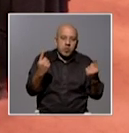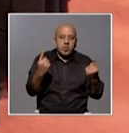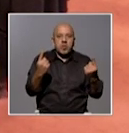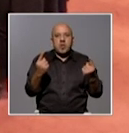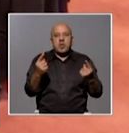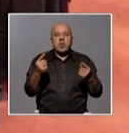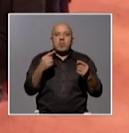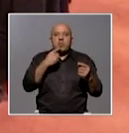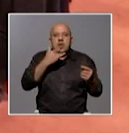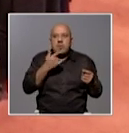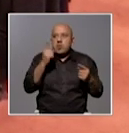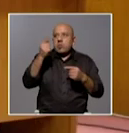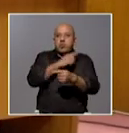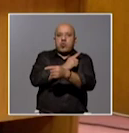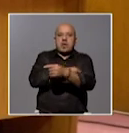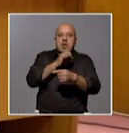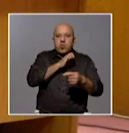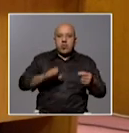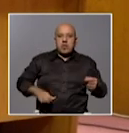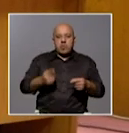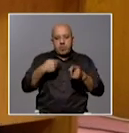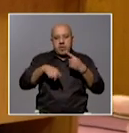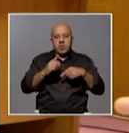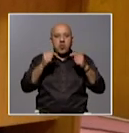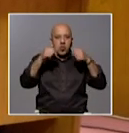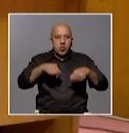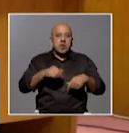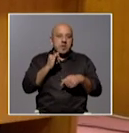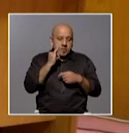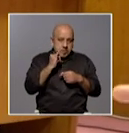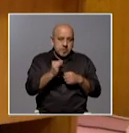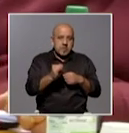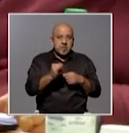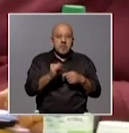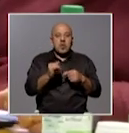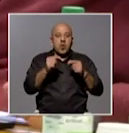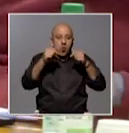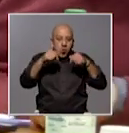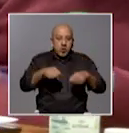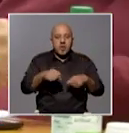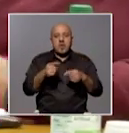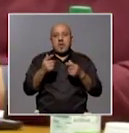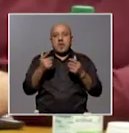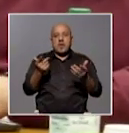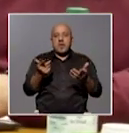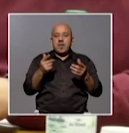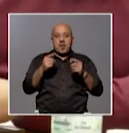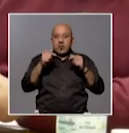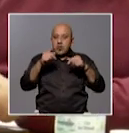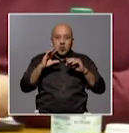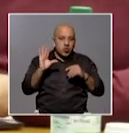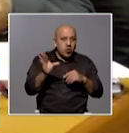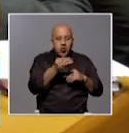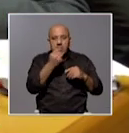en otro lugar pongamos en el poder ejecutivo pero hoy podemos decir que sí que el epicentro de el sistema